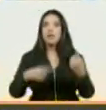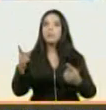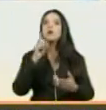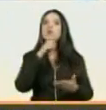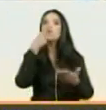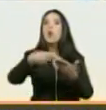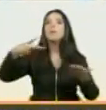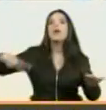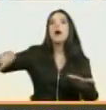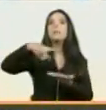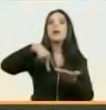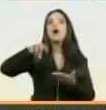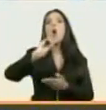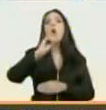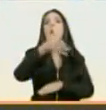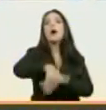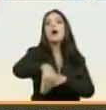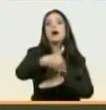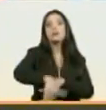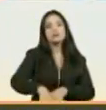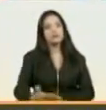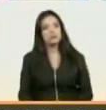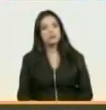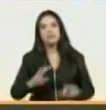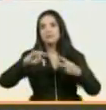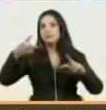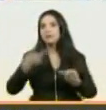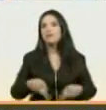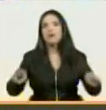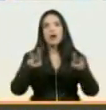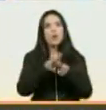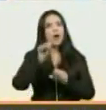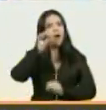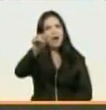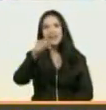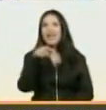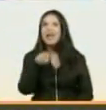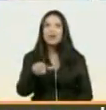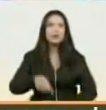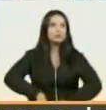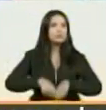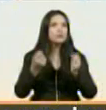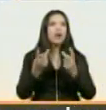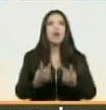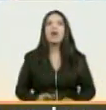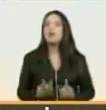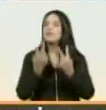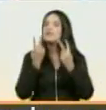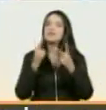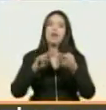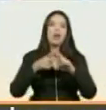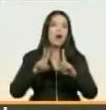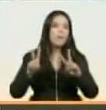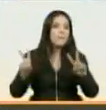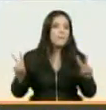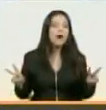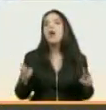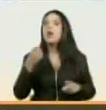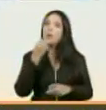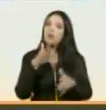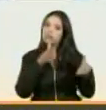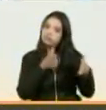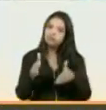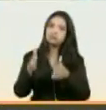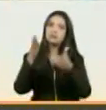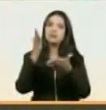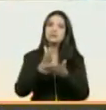o una calle. Inversión de valores. Ellos no son héroes. Están atentando contra la vida, contra la paz, contra la buena marcha y